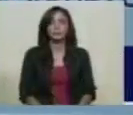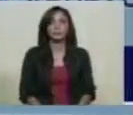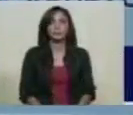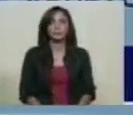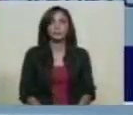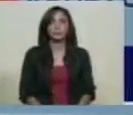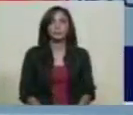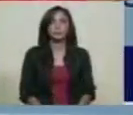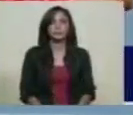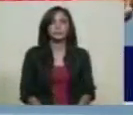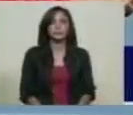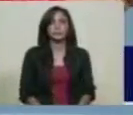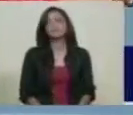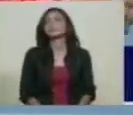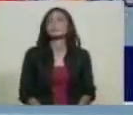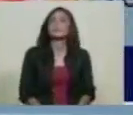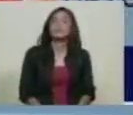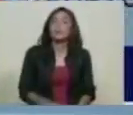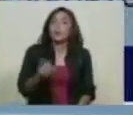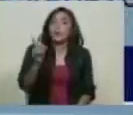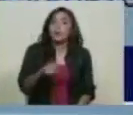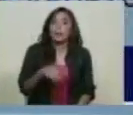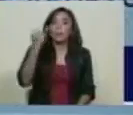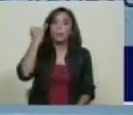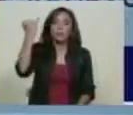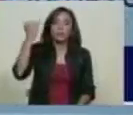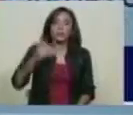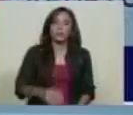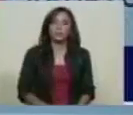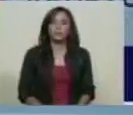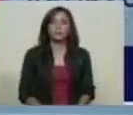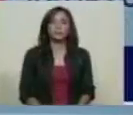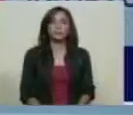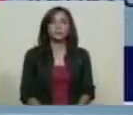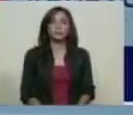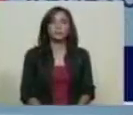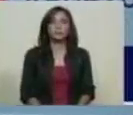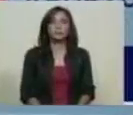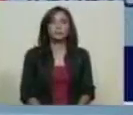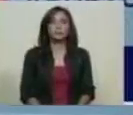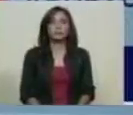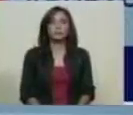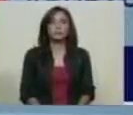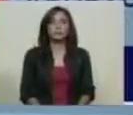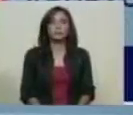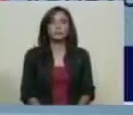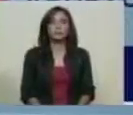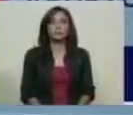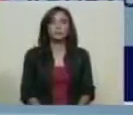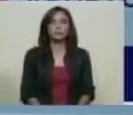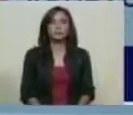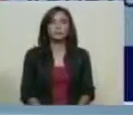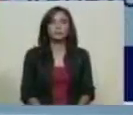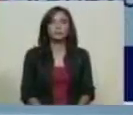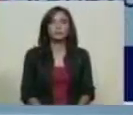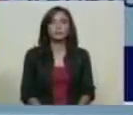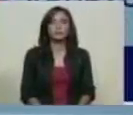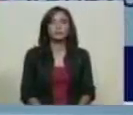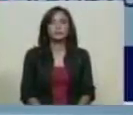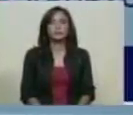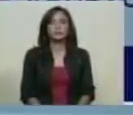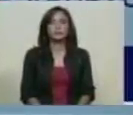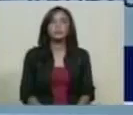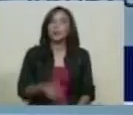Además, presidente, surgió la necesidad en esta plenaria de incorporar al partido a la